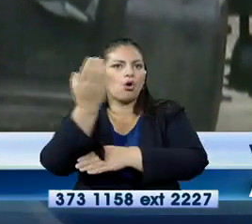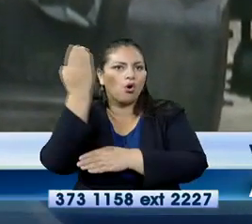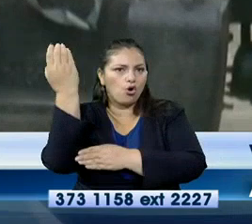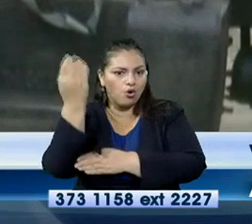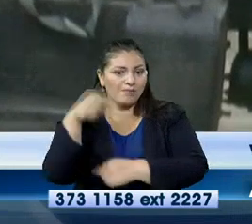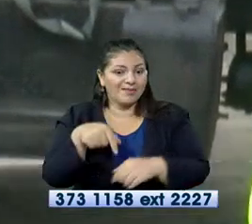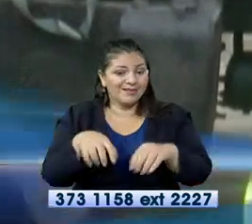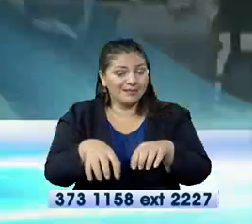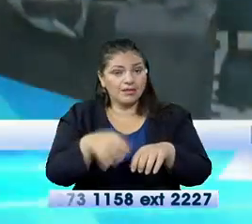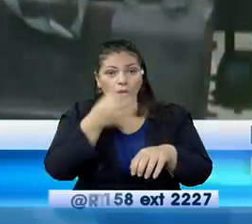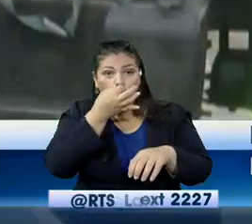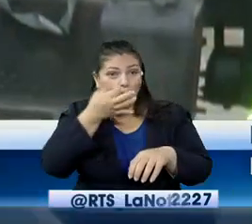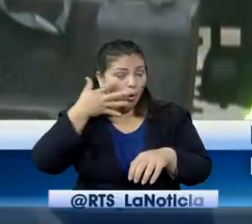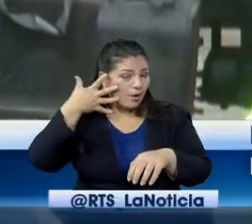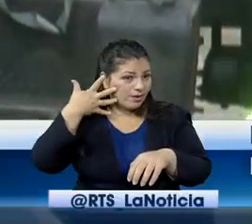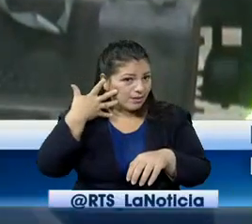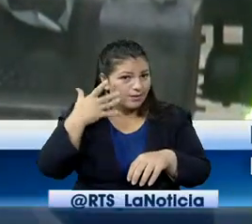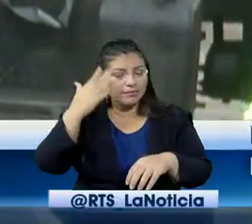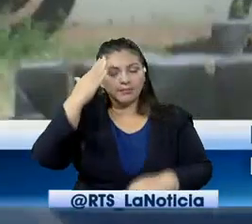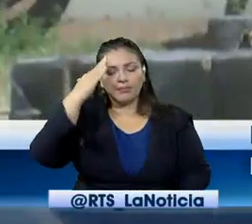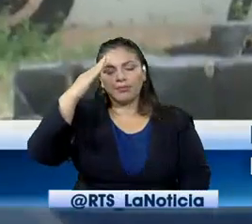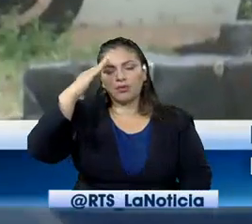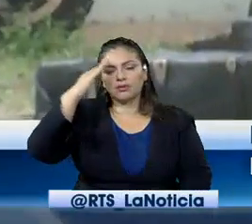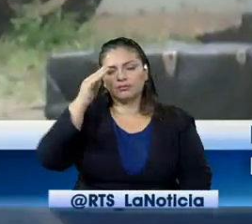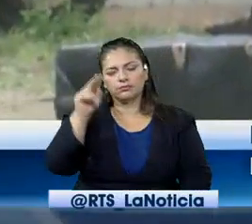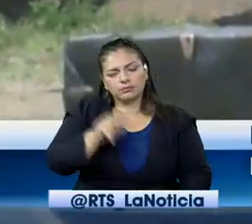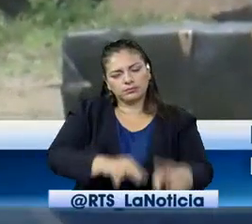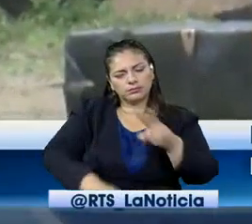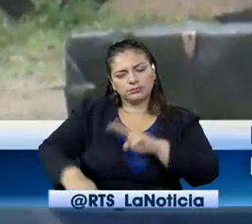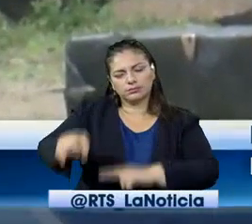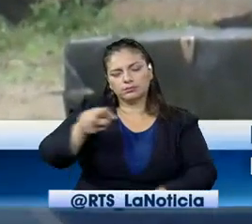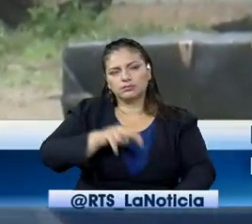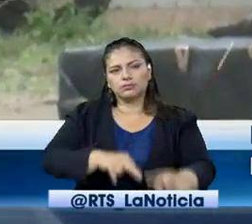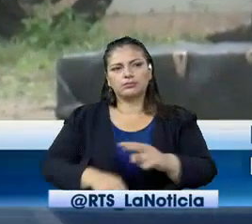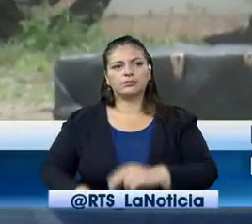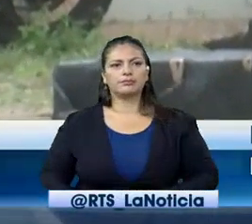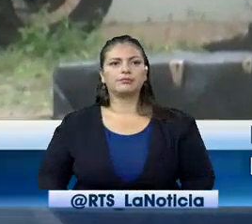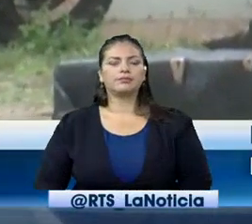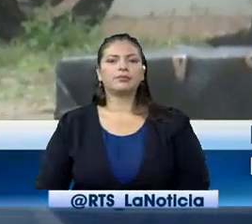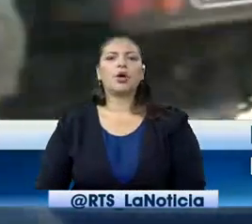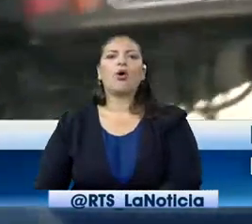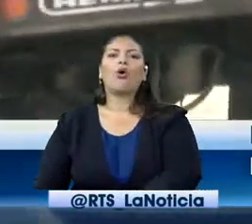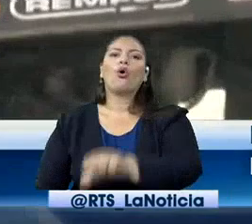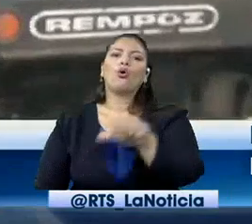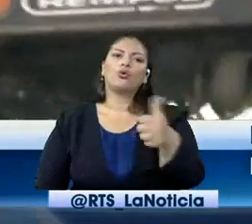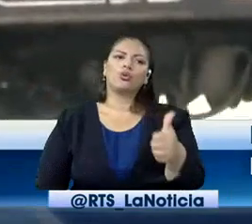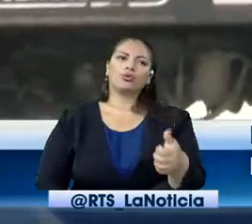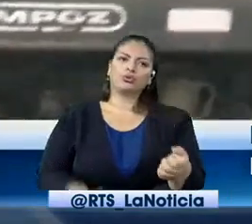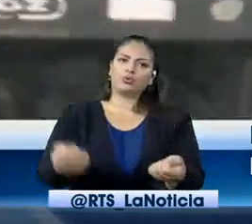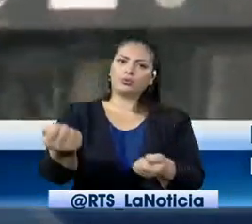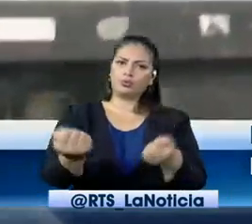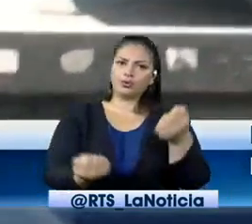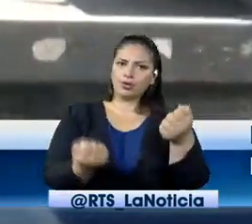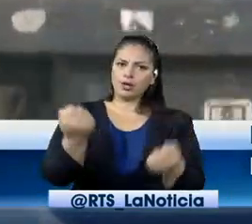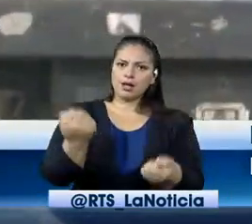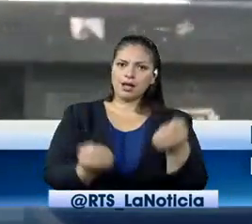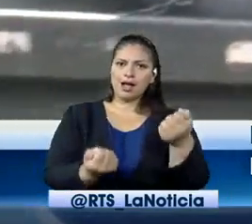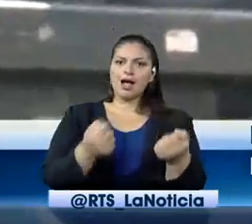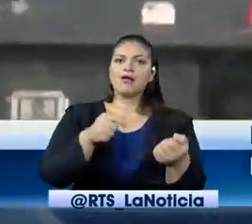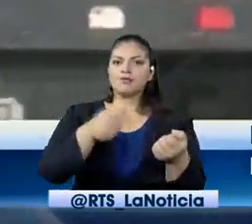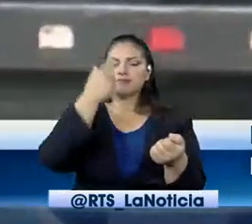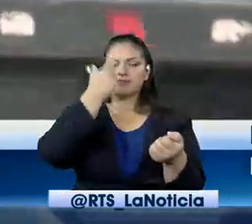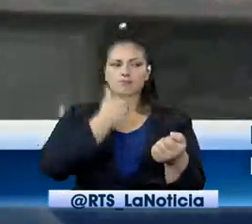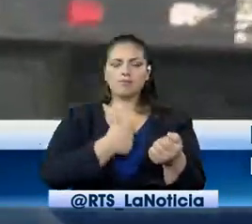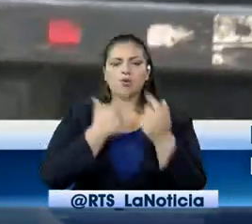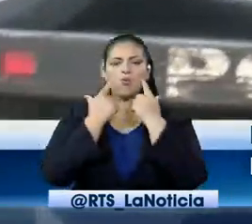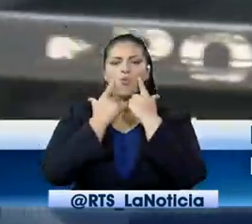que era el ingreso de esta droga hasta nuestro país. Según la policía, otro vehículo también fue detenido, quien presuntamente custodiaba el tanquero.